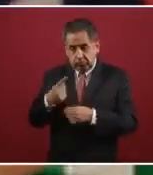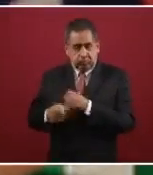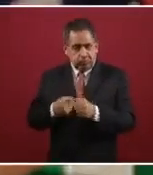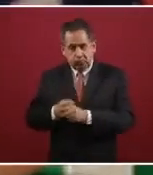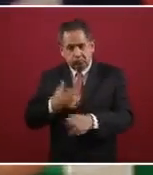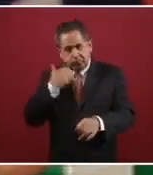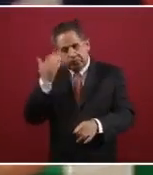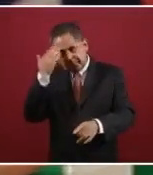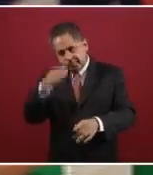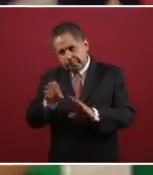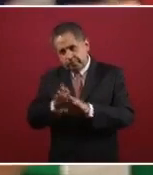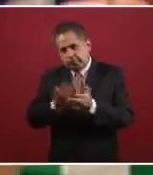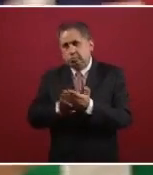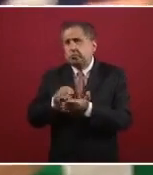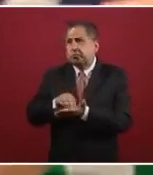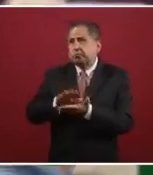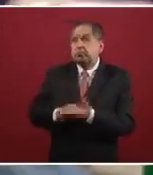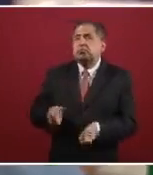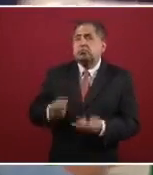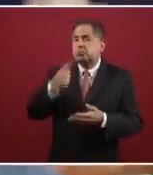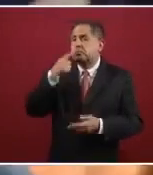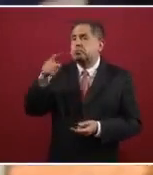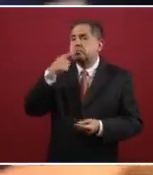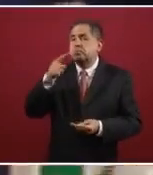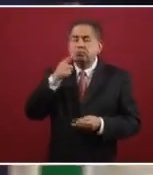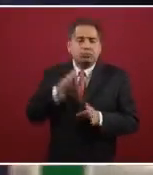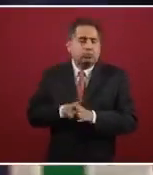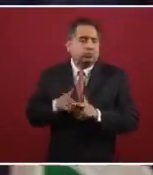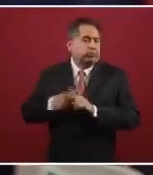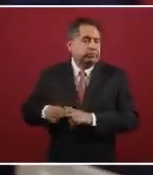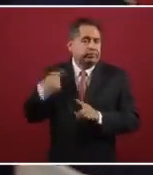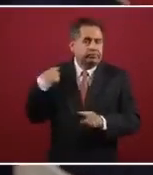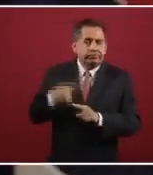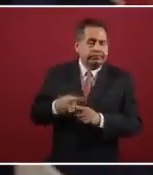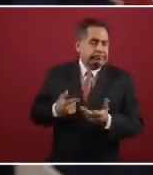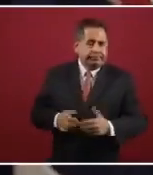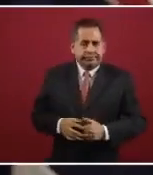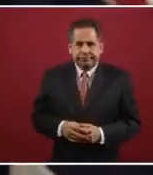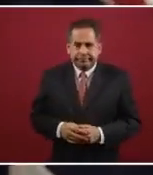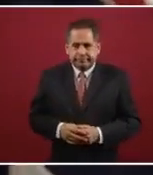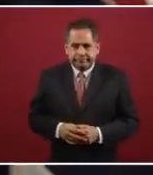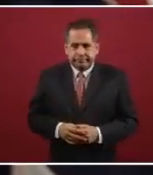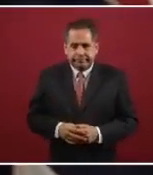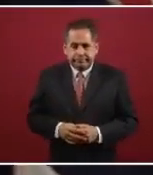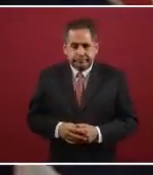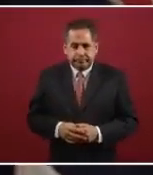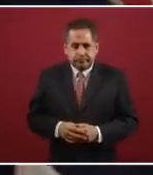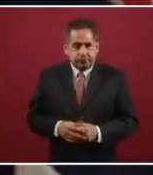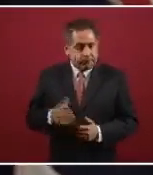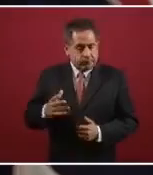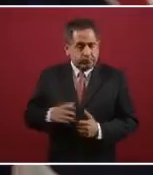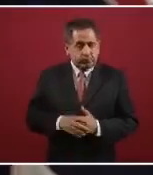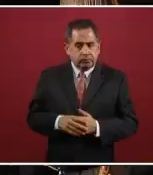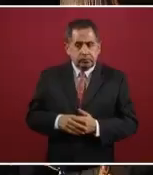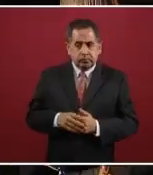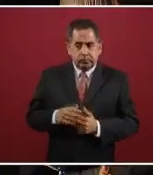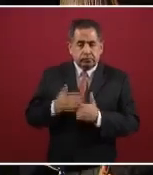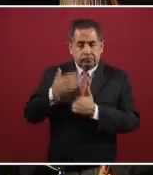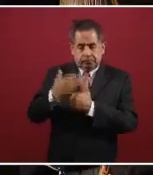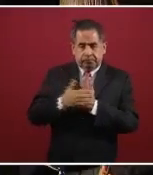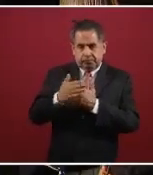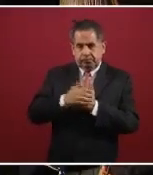Quisiera saber cómo va el registro desde el inicio del sexenio. Y bueno, cuando empiece la siguiente sección,